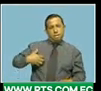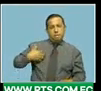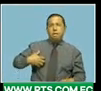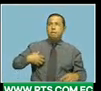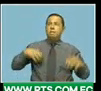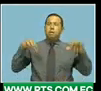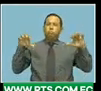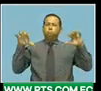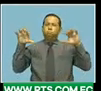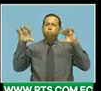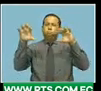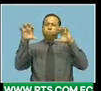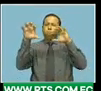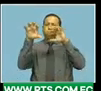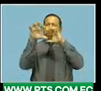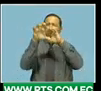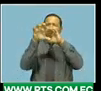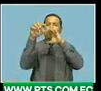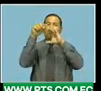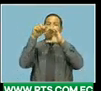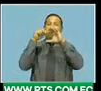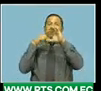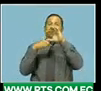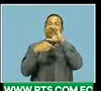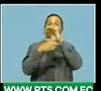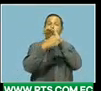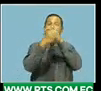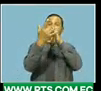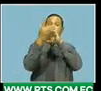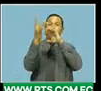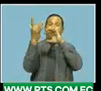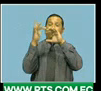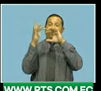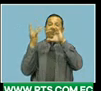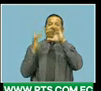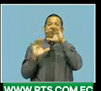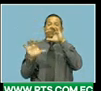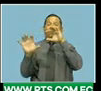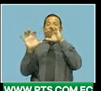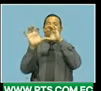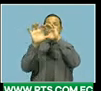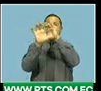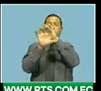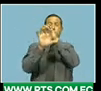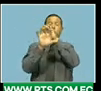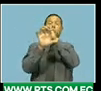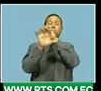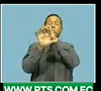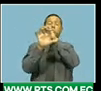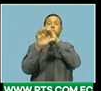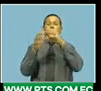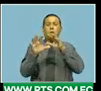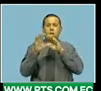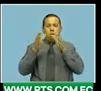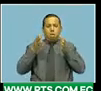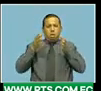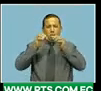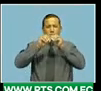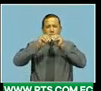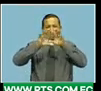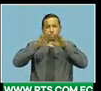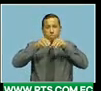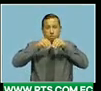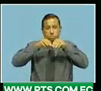la parte más externa del sol. La sombra de la luna cubrió una franja de 90 kilómetros desde la ciudad de Puerto